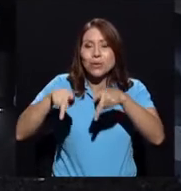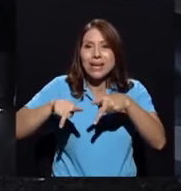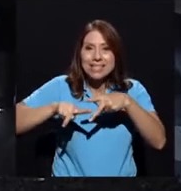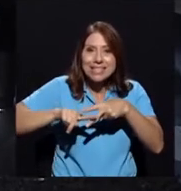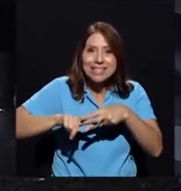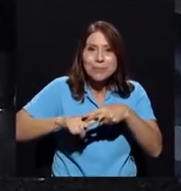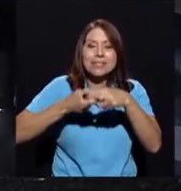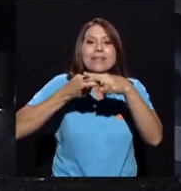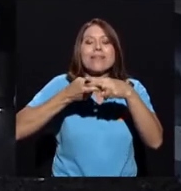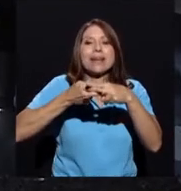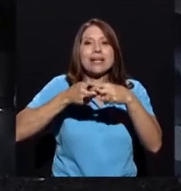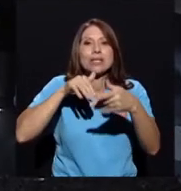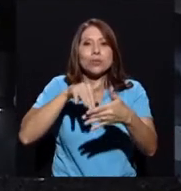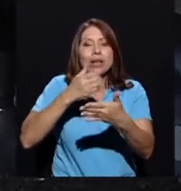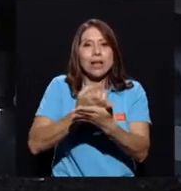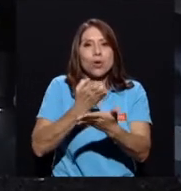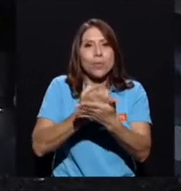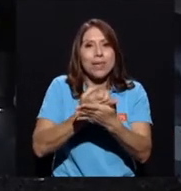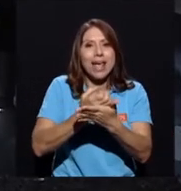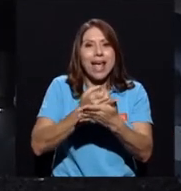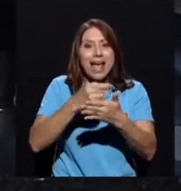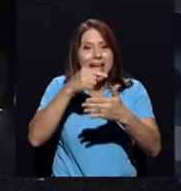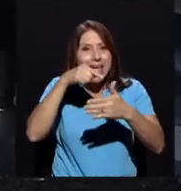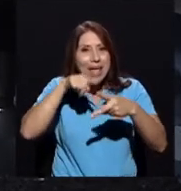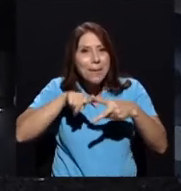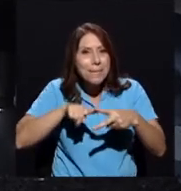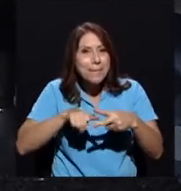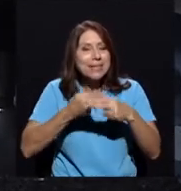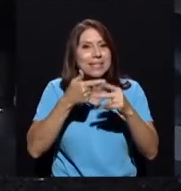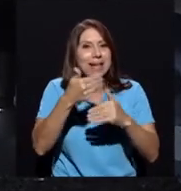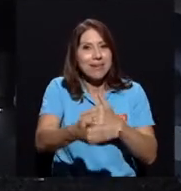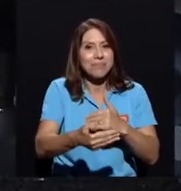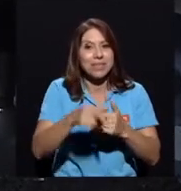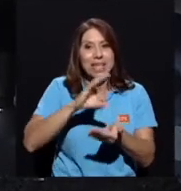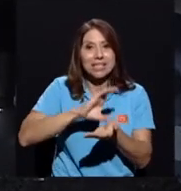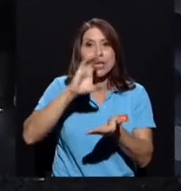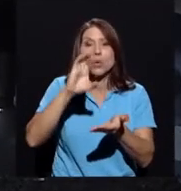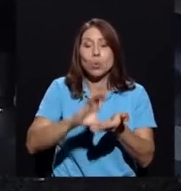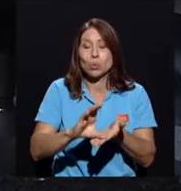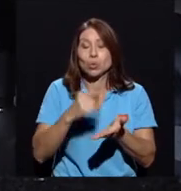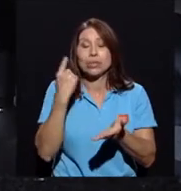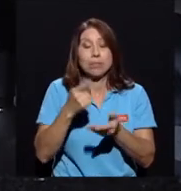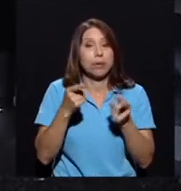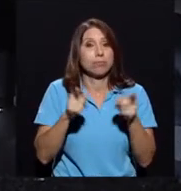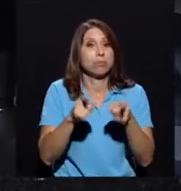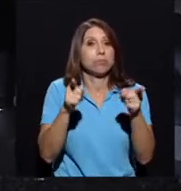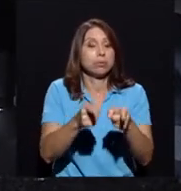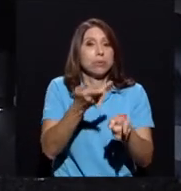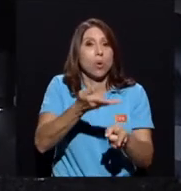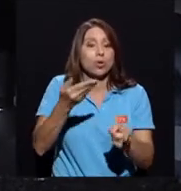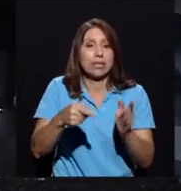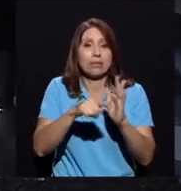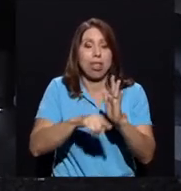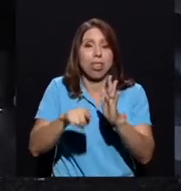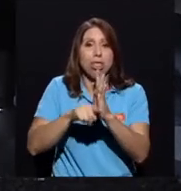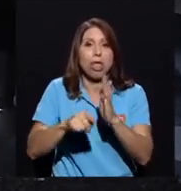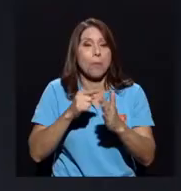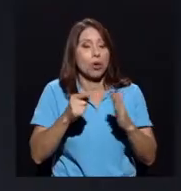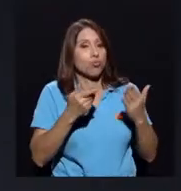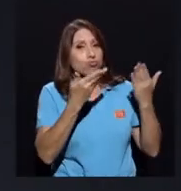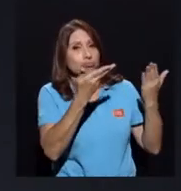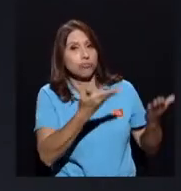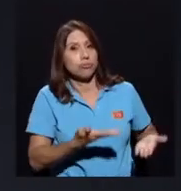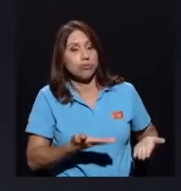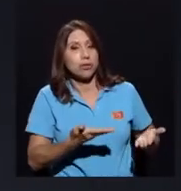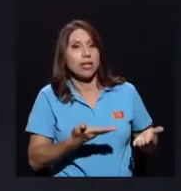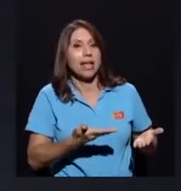de la caja de pandora leonardo garnier echó a andar